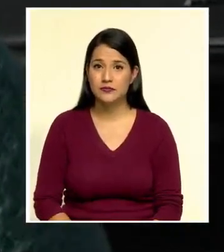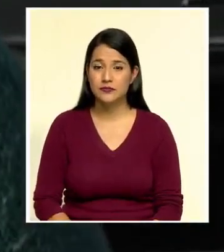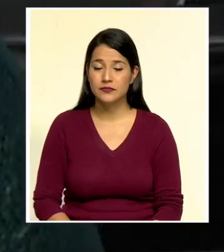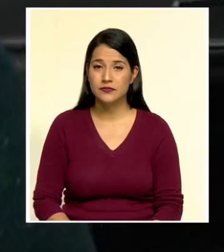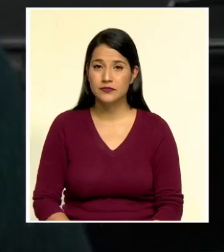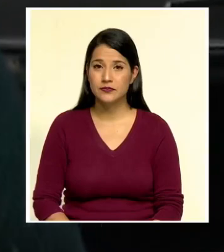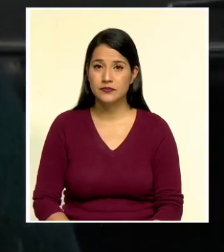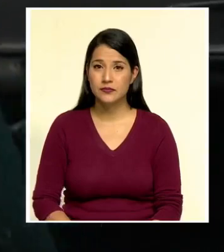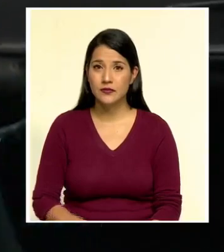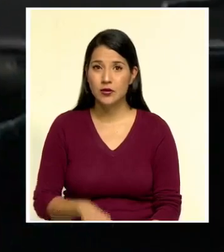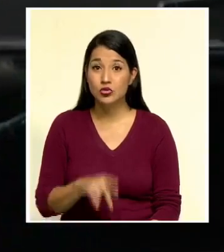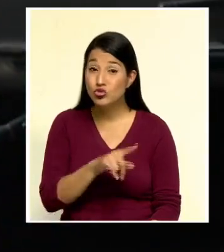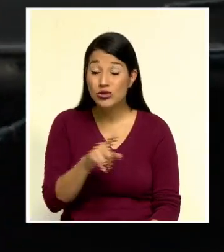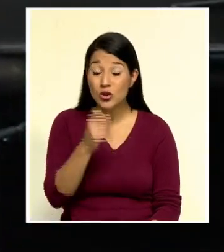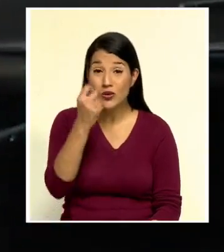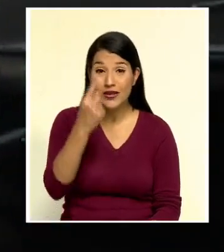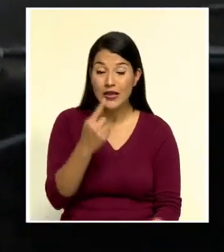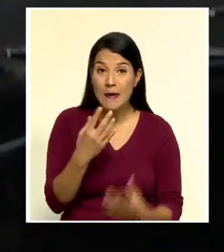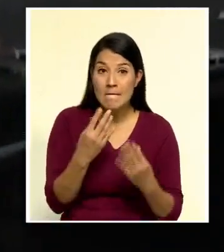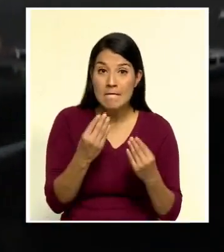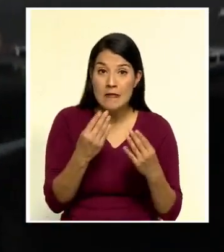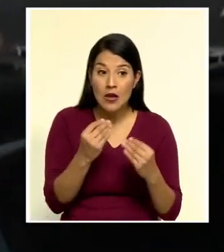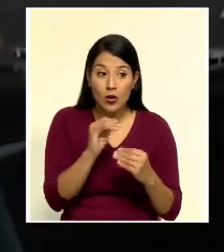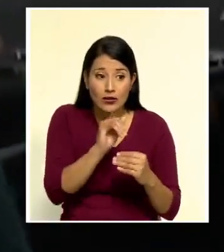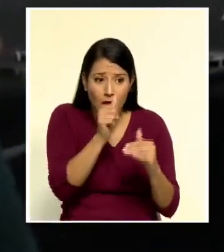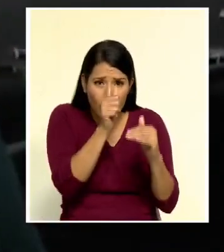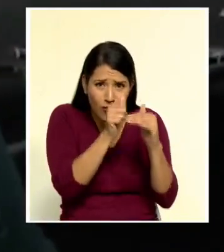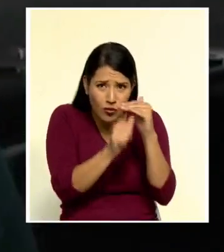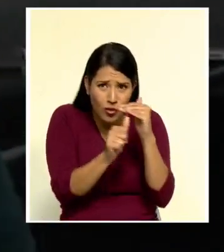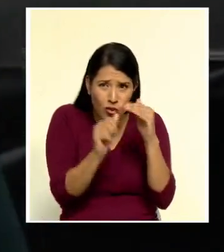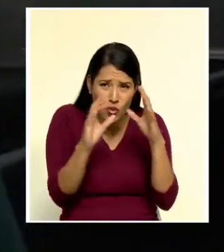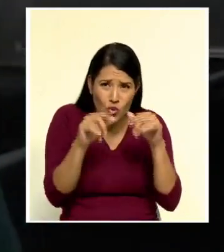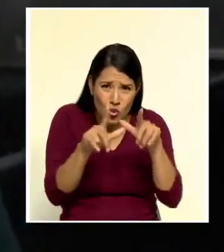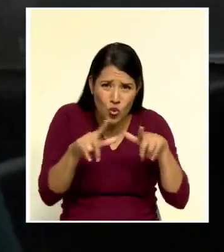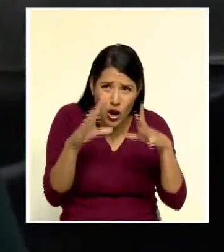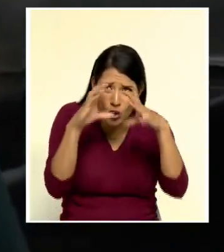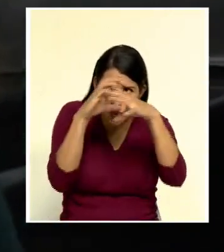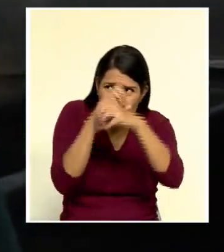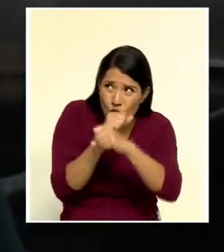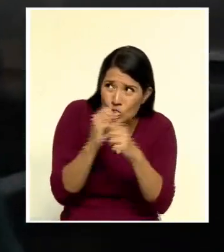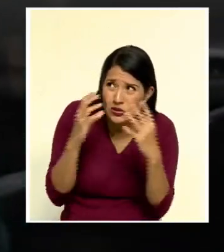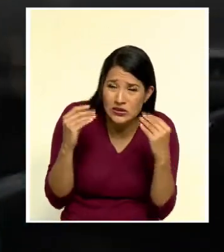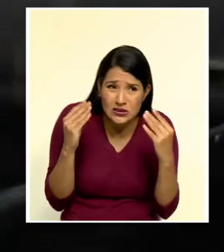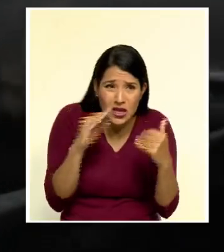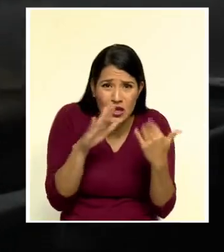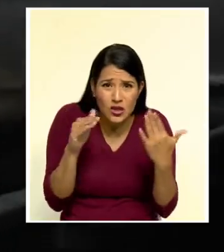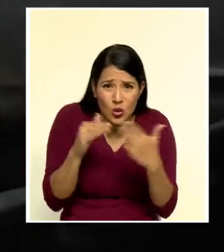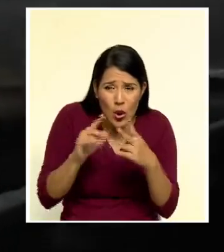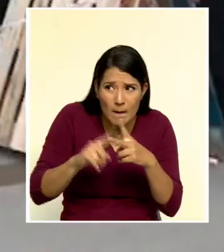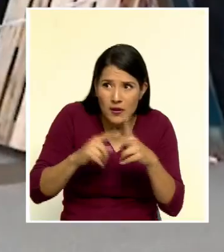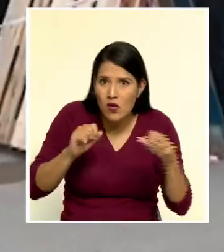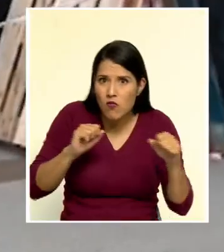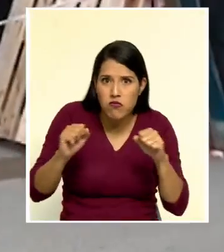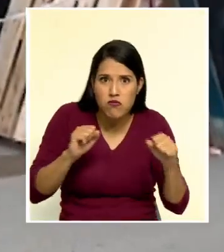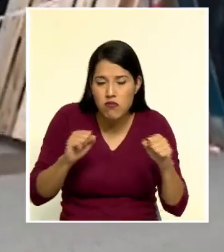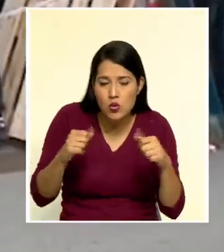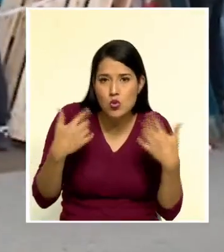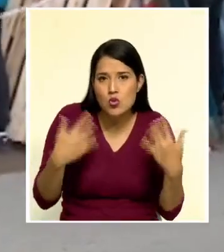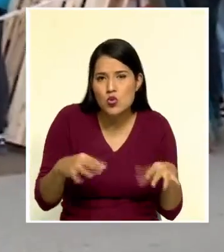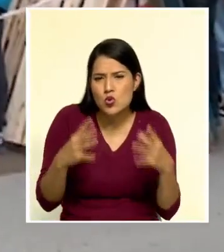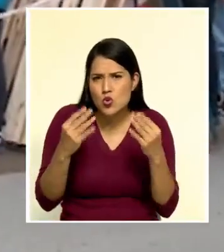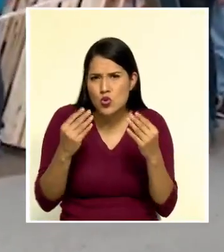No entienden el miedo que da estar en un refugio, en un búnker oscuro y húmedo, y que de repente todo empiece a saltar y a temblar.